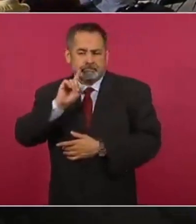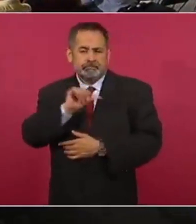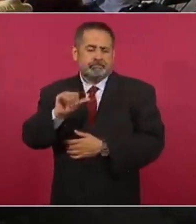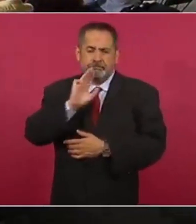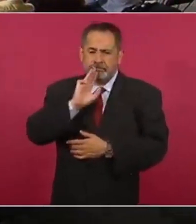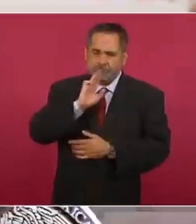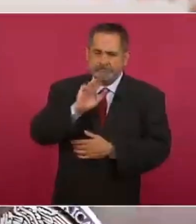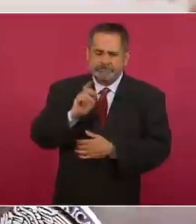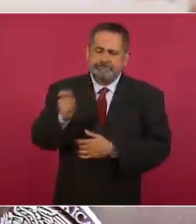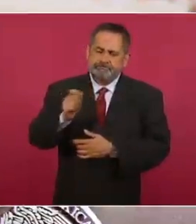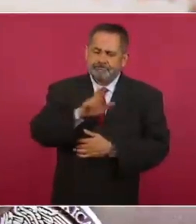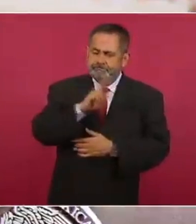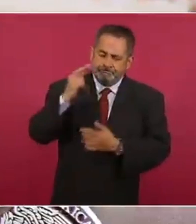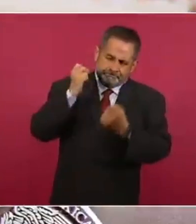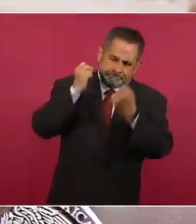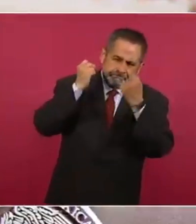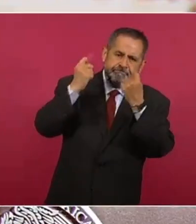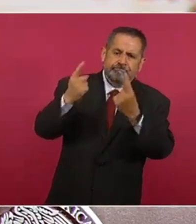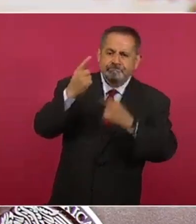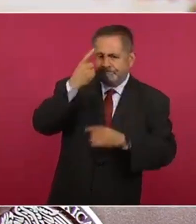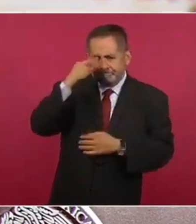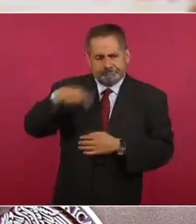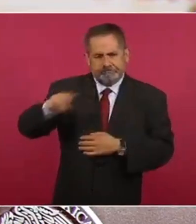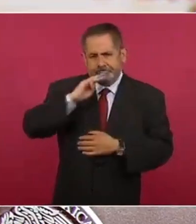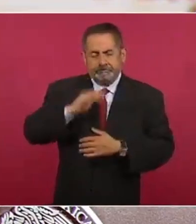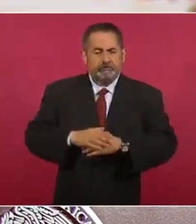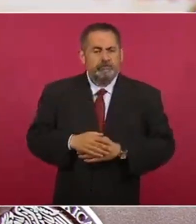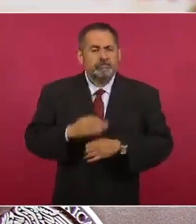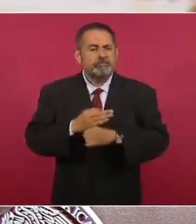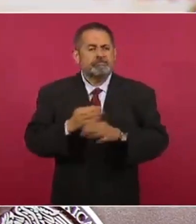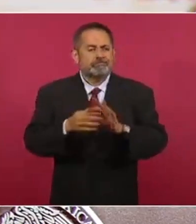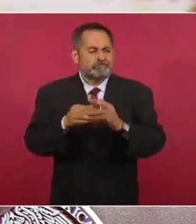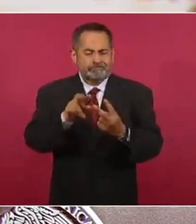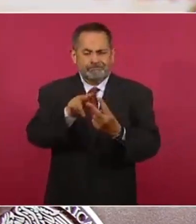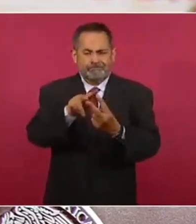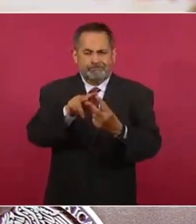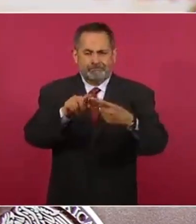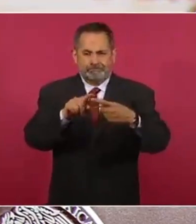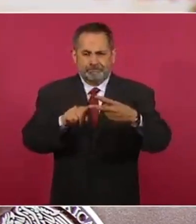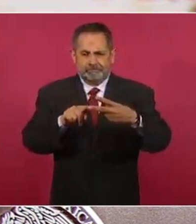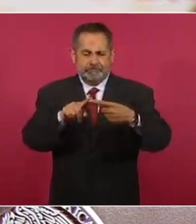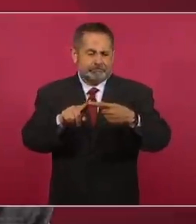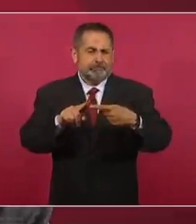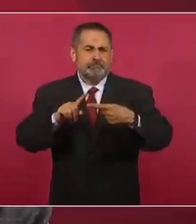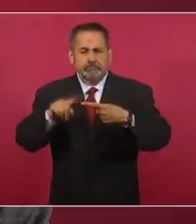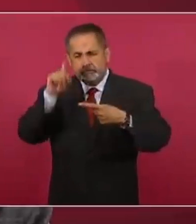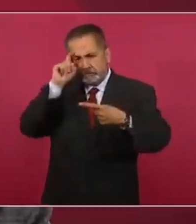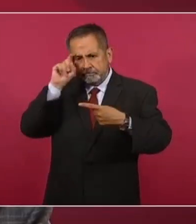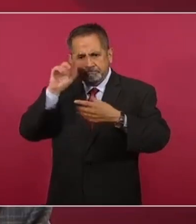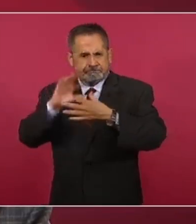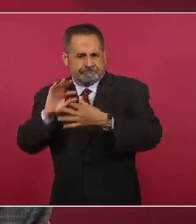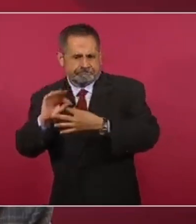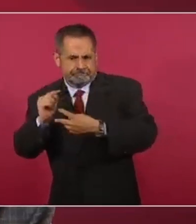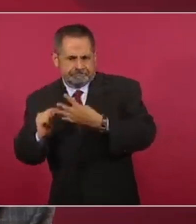reconocimiento como madrid es muy brevemente vamos a tocar dos puntos hugo lópez gatell nos actualizará